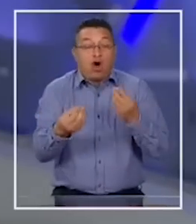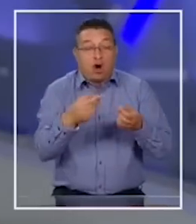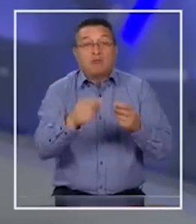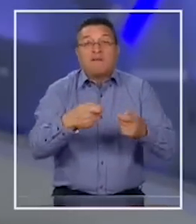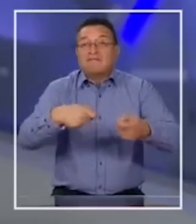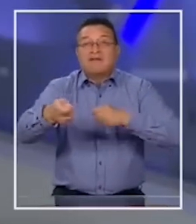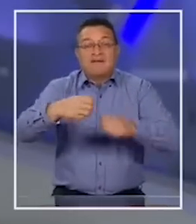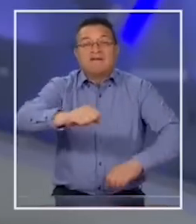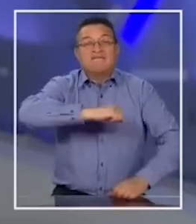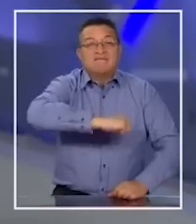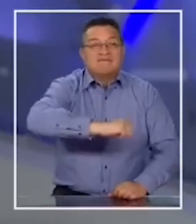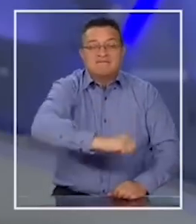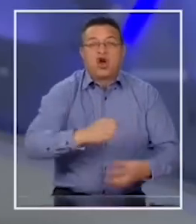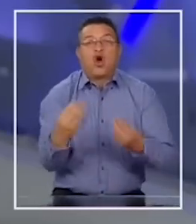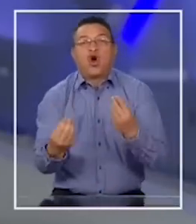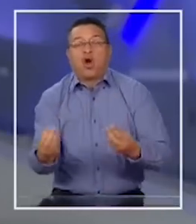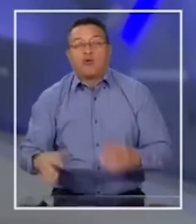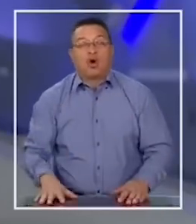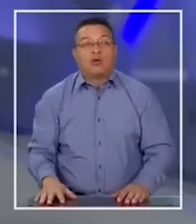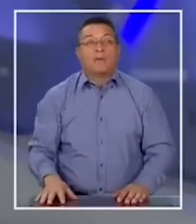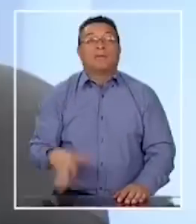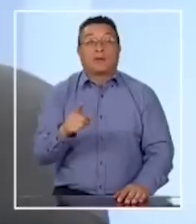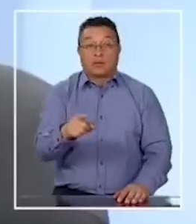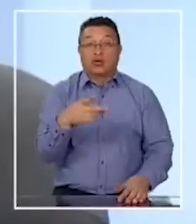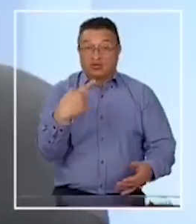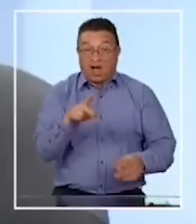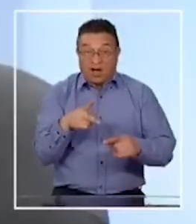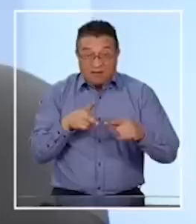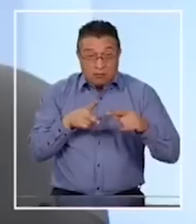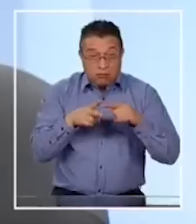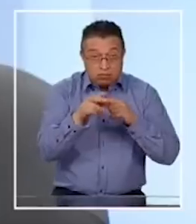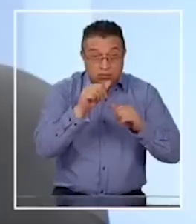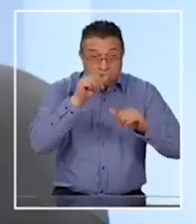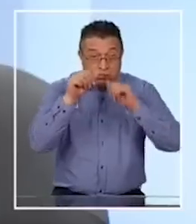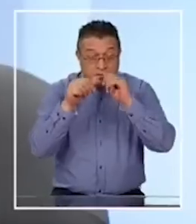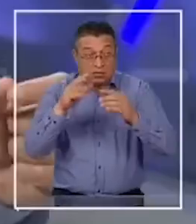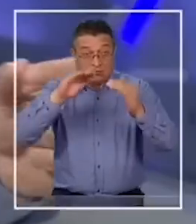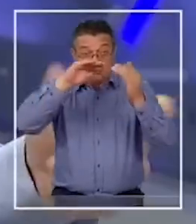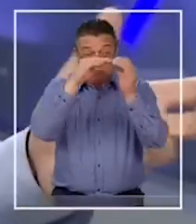esto que ellos sigan Traficando la pregunta está deteniendo de